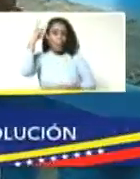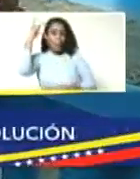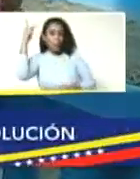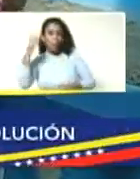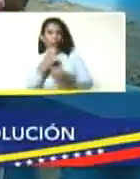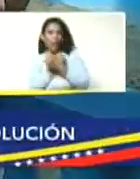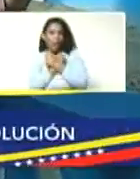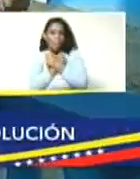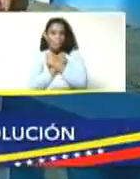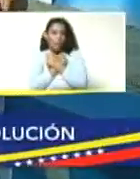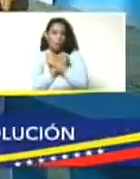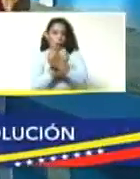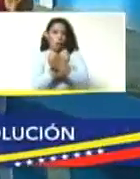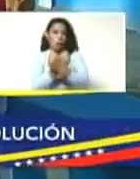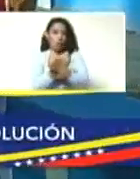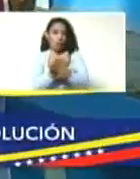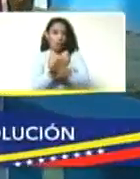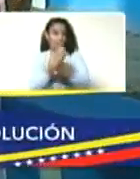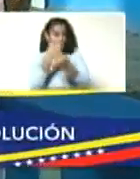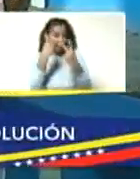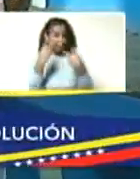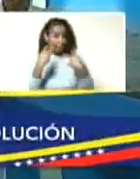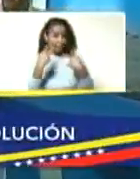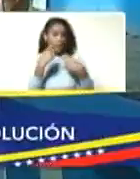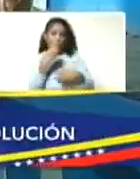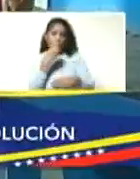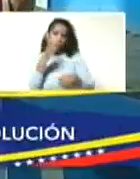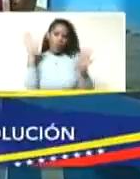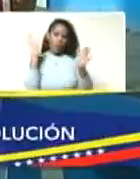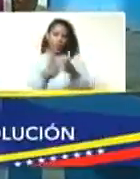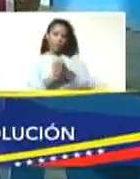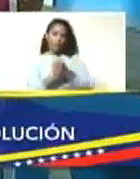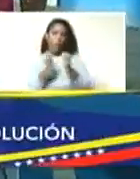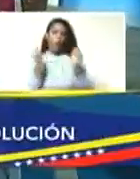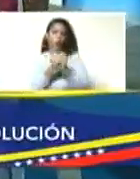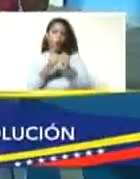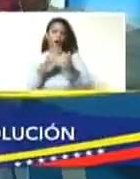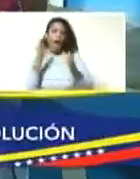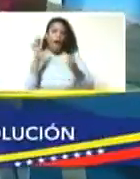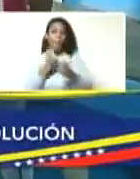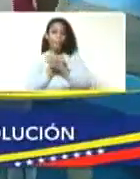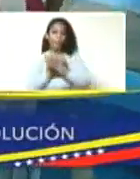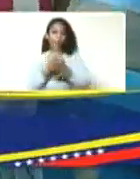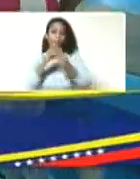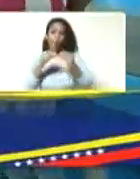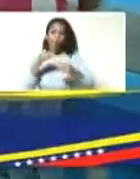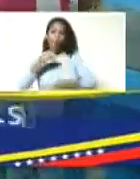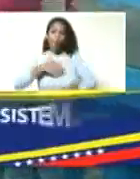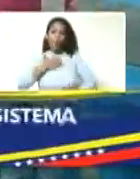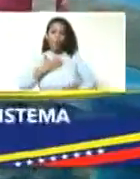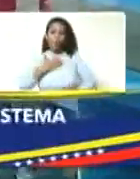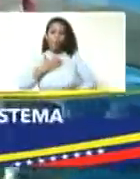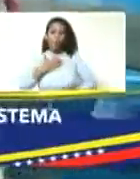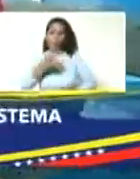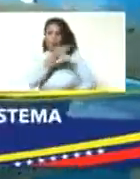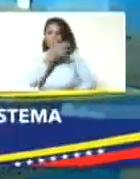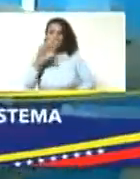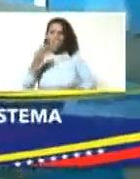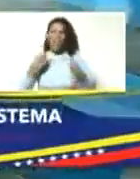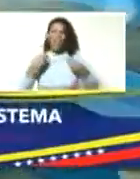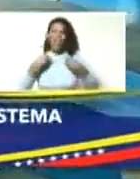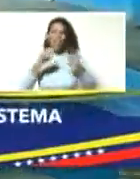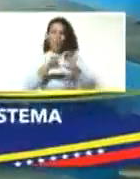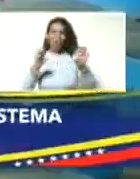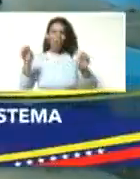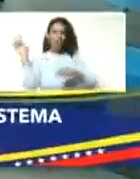amor, ¿te das cuenta? Bueno, con amor todo se logra. Que Dios las bendiga, pues. ¡Excelente! ¡Que viva la